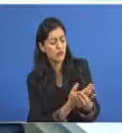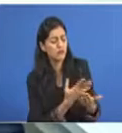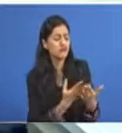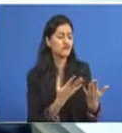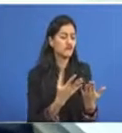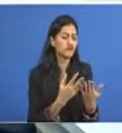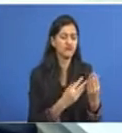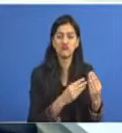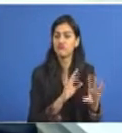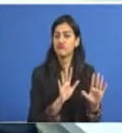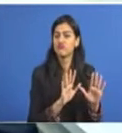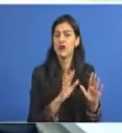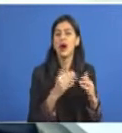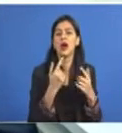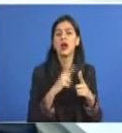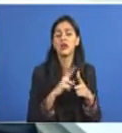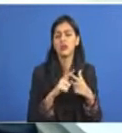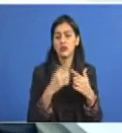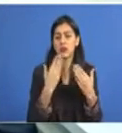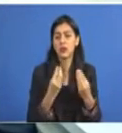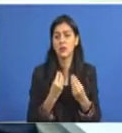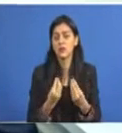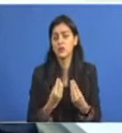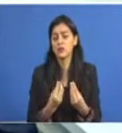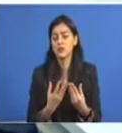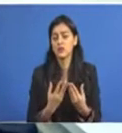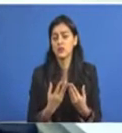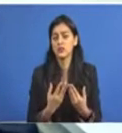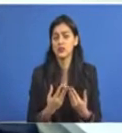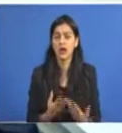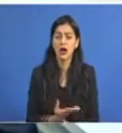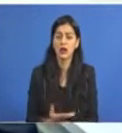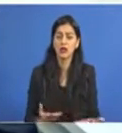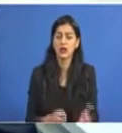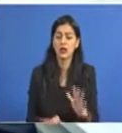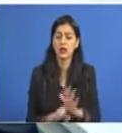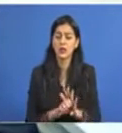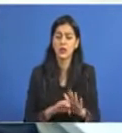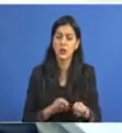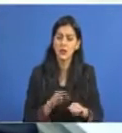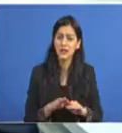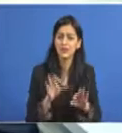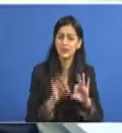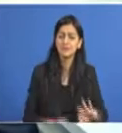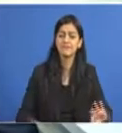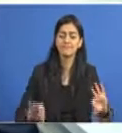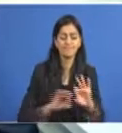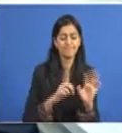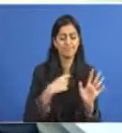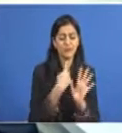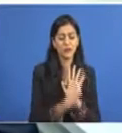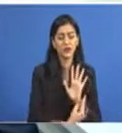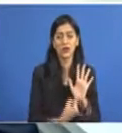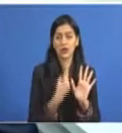e-commerce, es contar con lo que mencionamos al principio, esta guía de pasos claves que debe seguir, y en eso estaba lo del